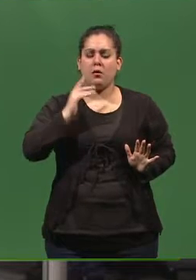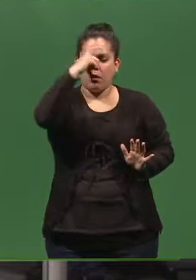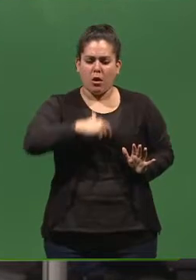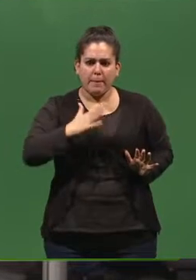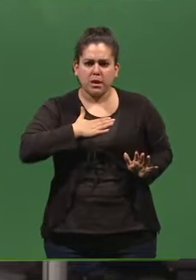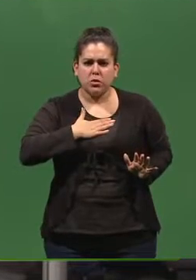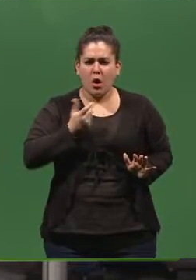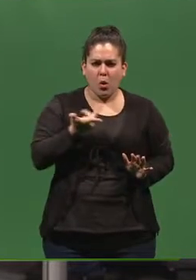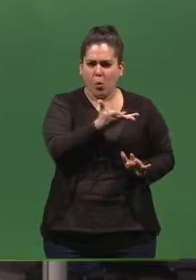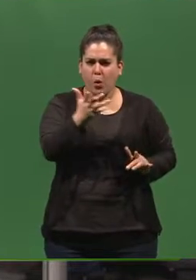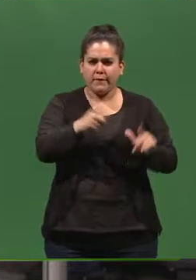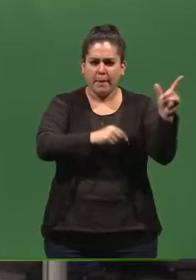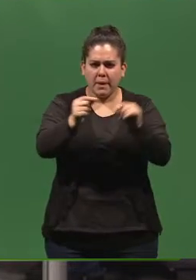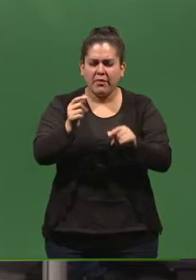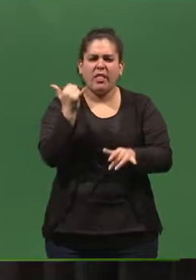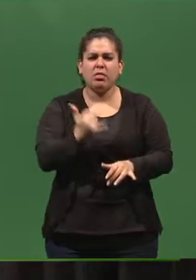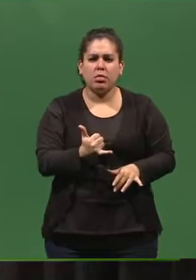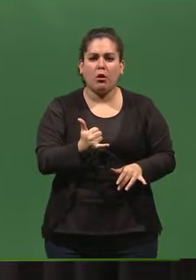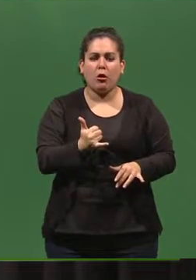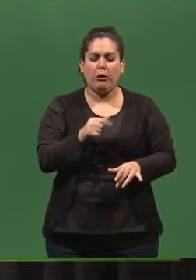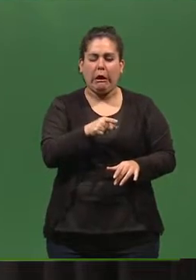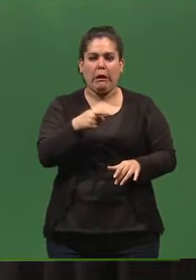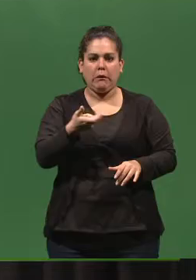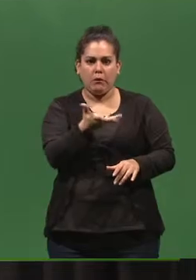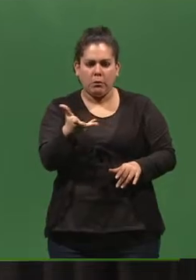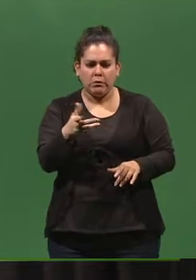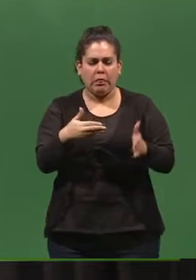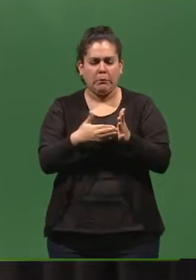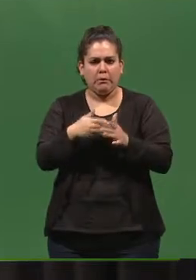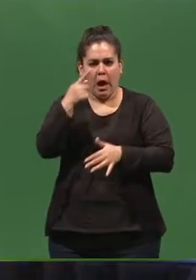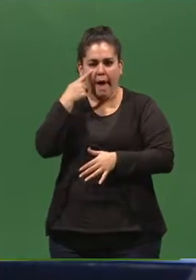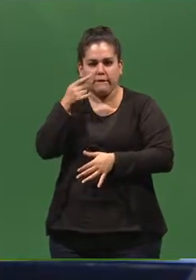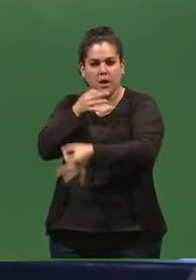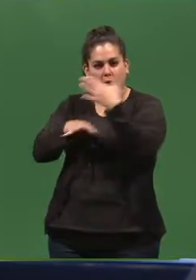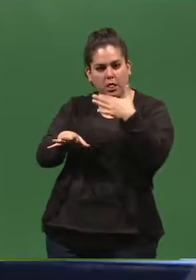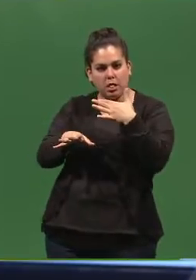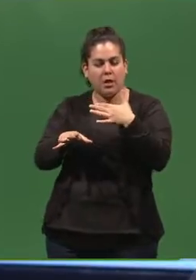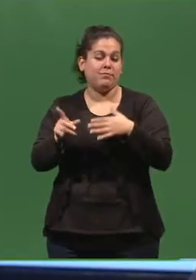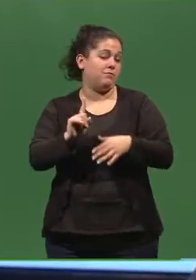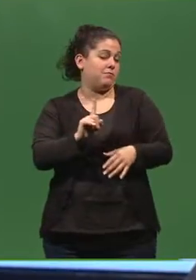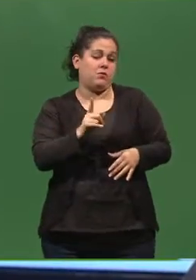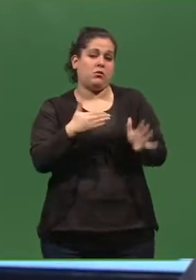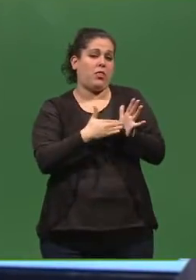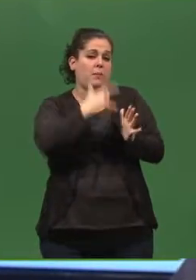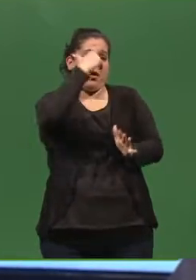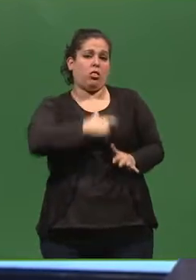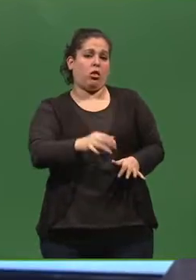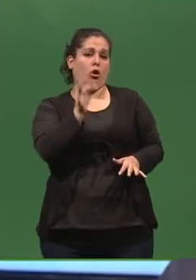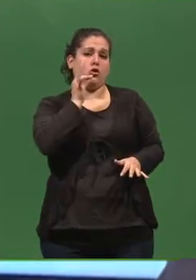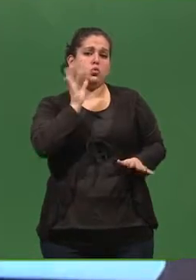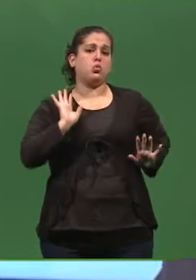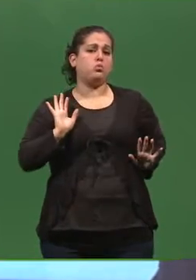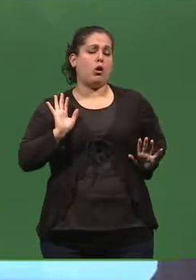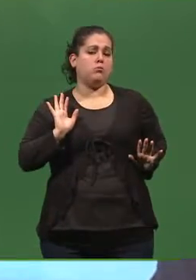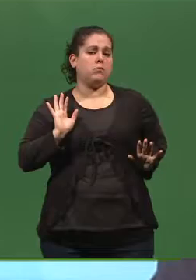hacen falta para el cultivo personal? Y que no lo tomen como que es para venta o para comercialización. Digamos, eso es muy variable porque depende del consumo de cada persona. No es lo